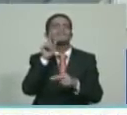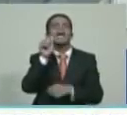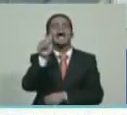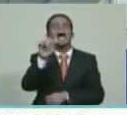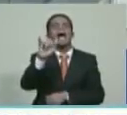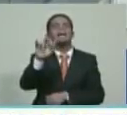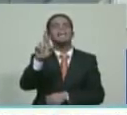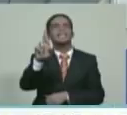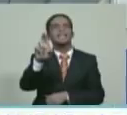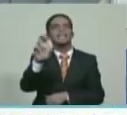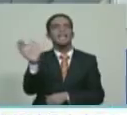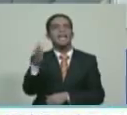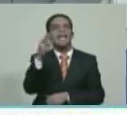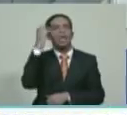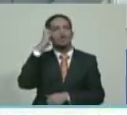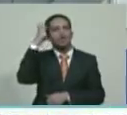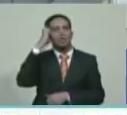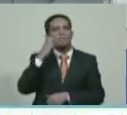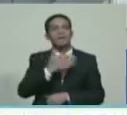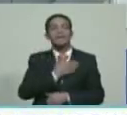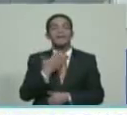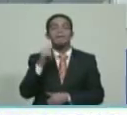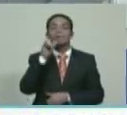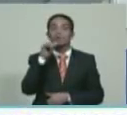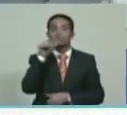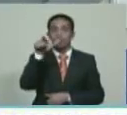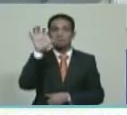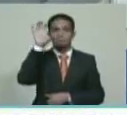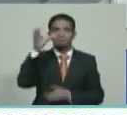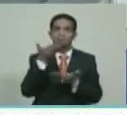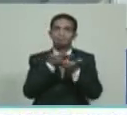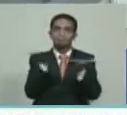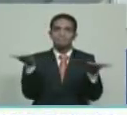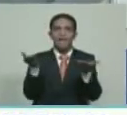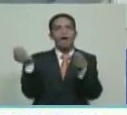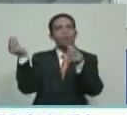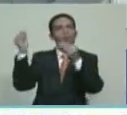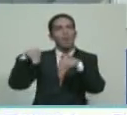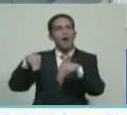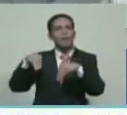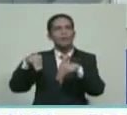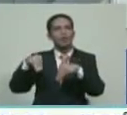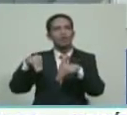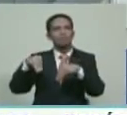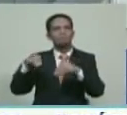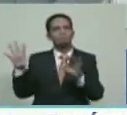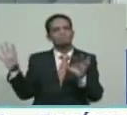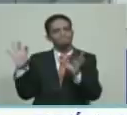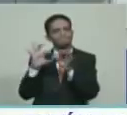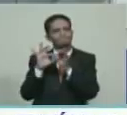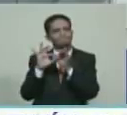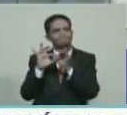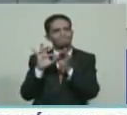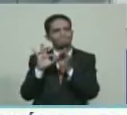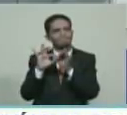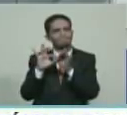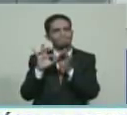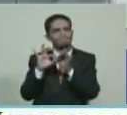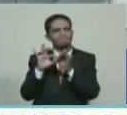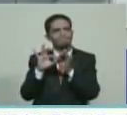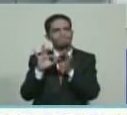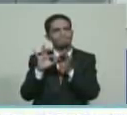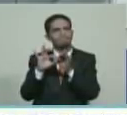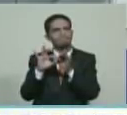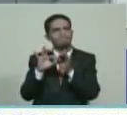queremos anunciarle al país el acuerdo de una gran alianza en el marco del